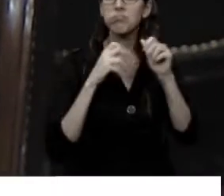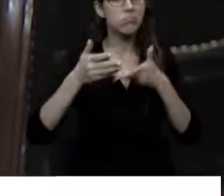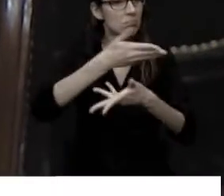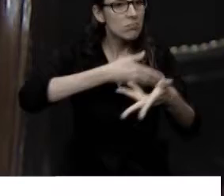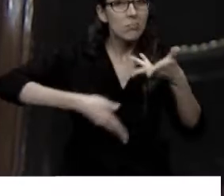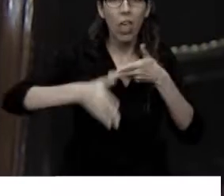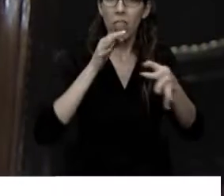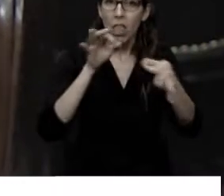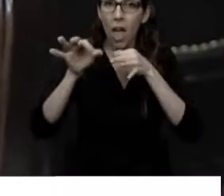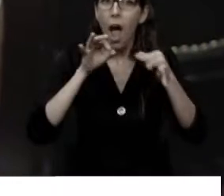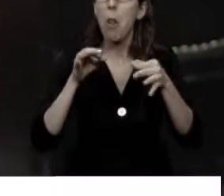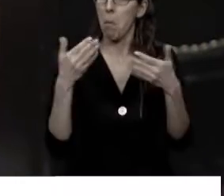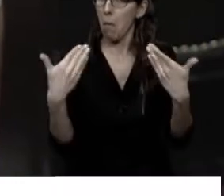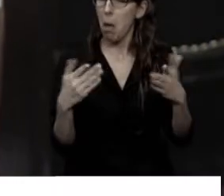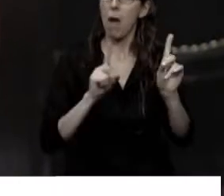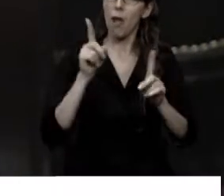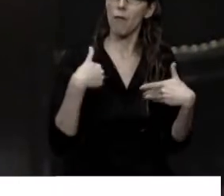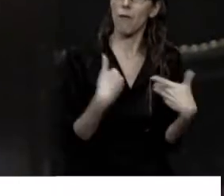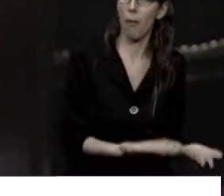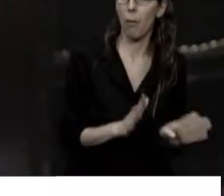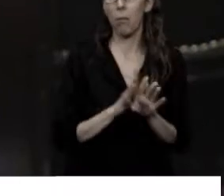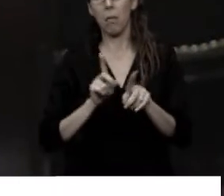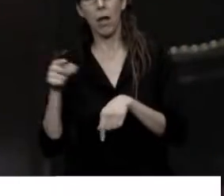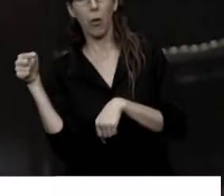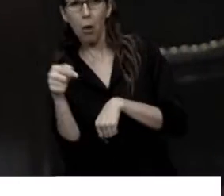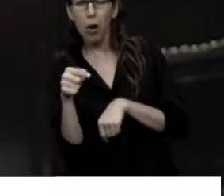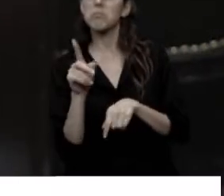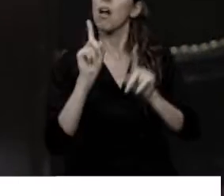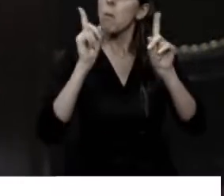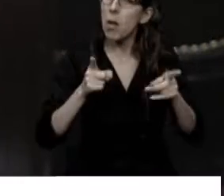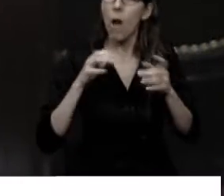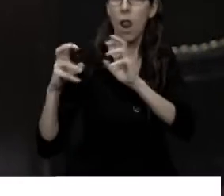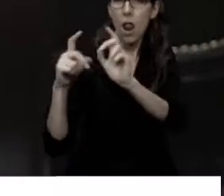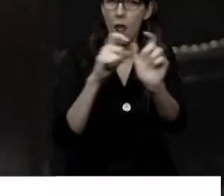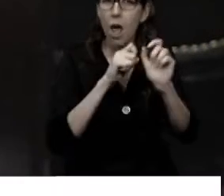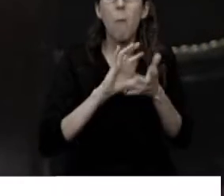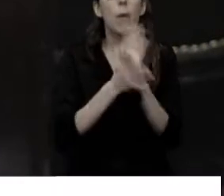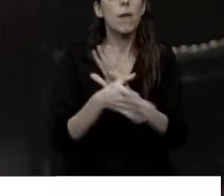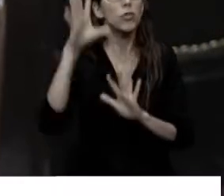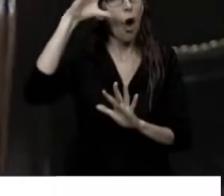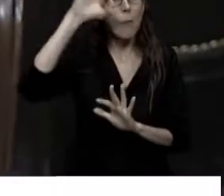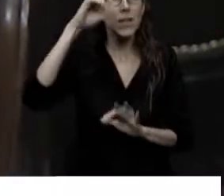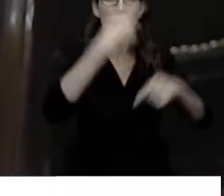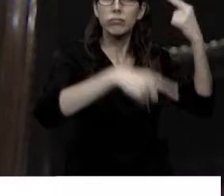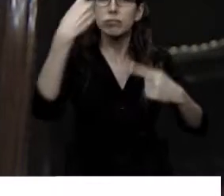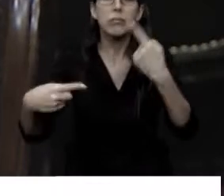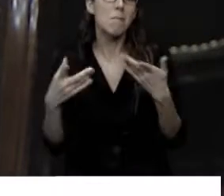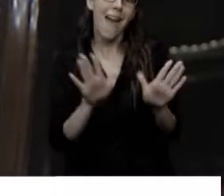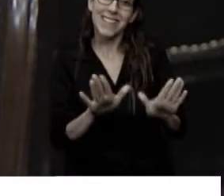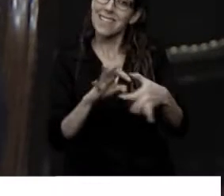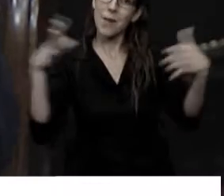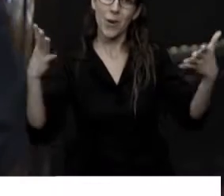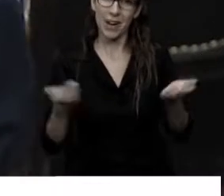resaltar, por más de las posiciones a favor y en contra que tenemos, el carácter polifónico de la democracia.